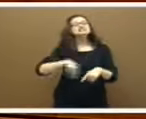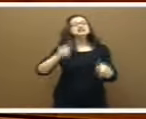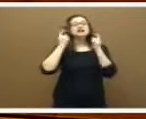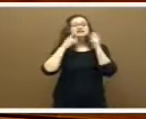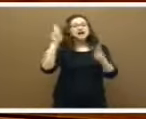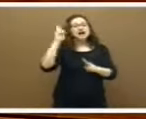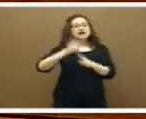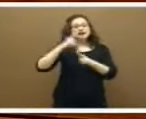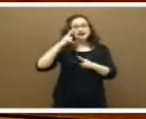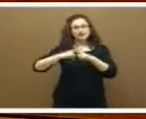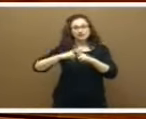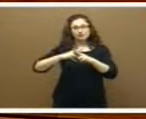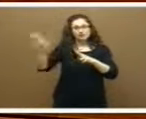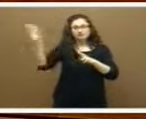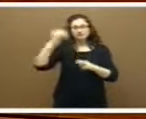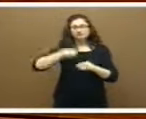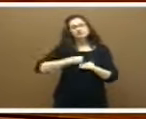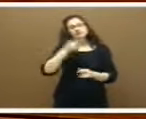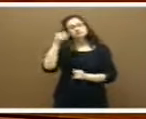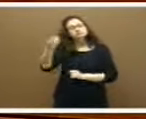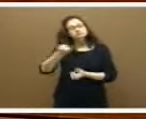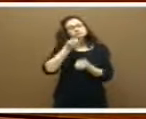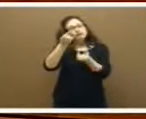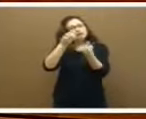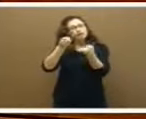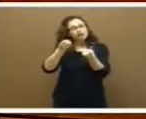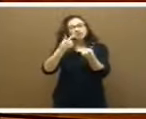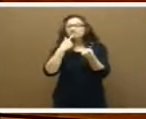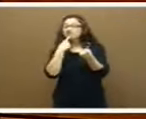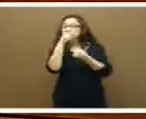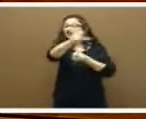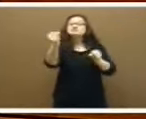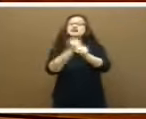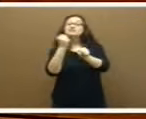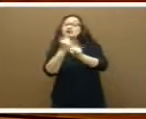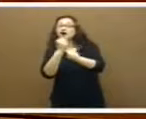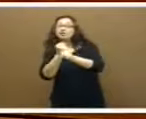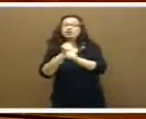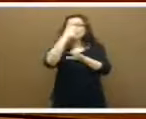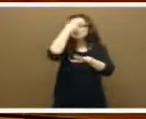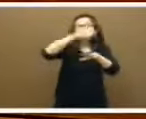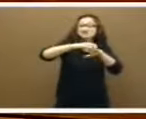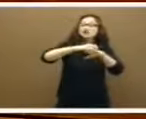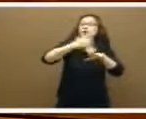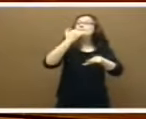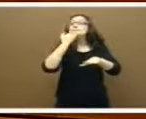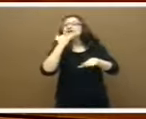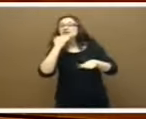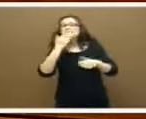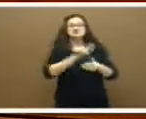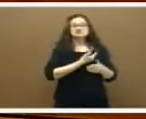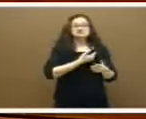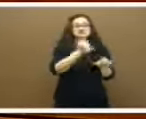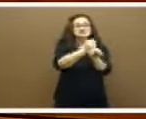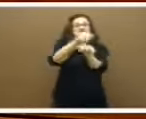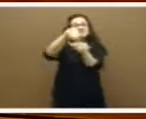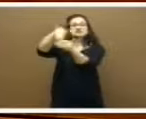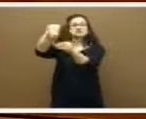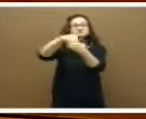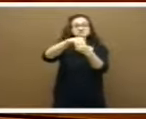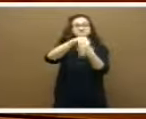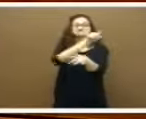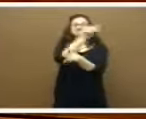Herrera en sede parlamentaria, cuando llegó a cuestionar la profesionalidad de los trabajadores de los psiquiátricos de Mérida y Plasencia. Ni una